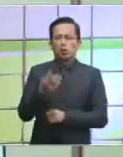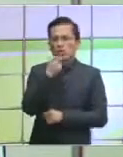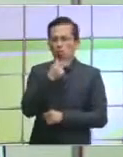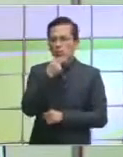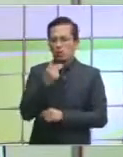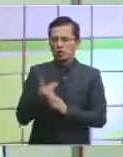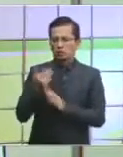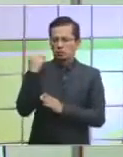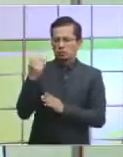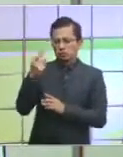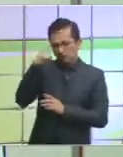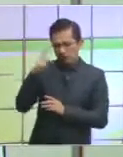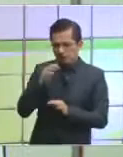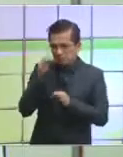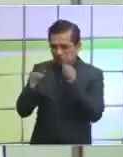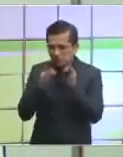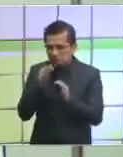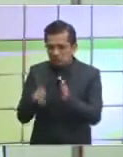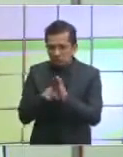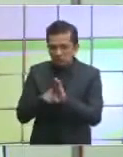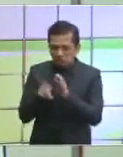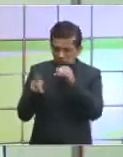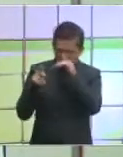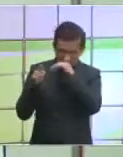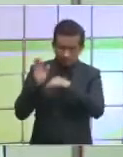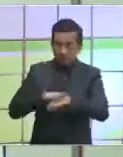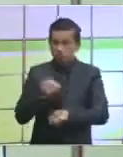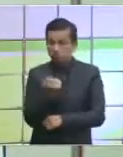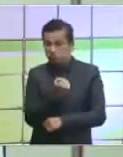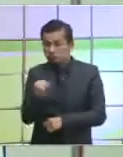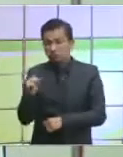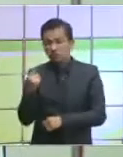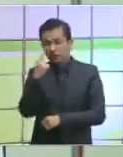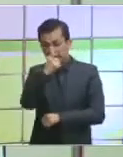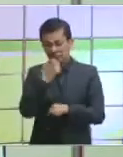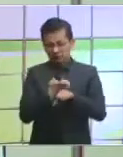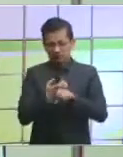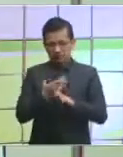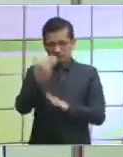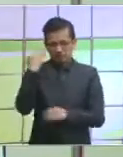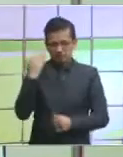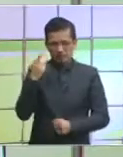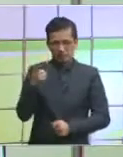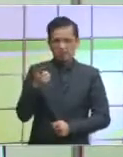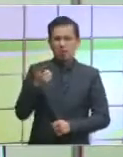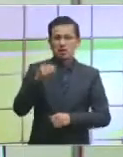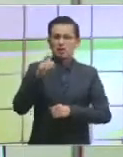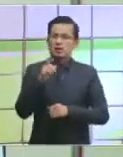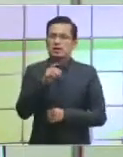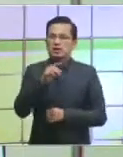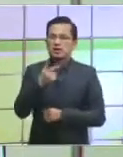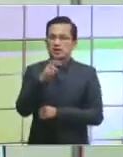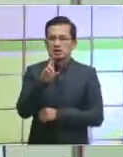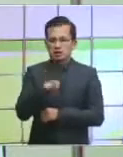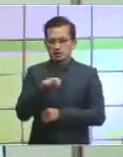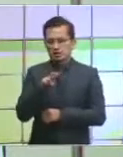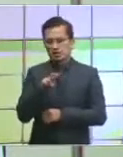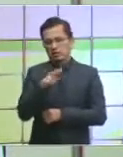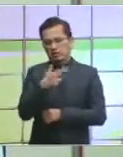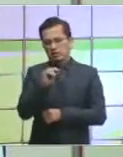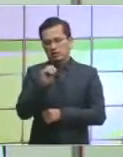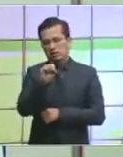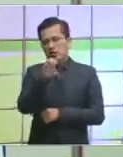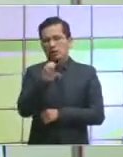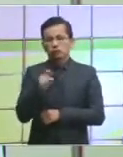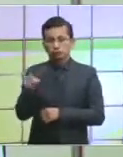más importante importantísimo en los eeuu durante meses la cera linda greene house que era new york times' además de que se